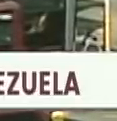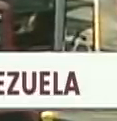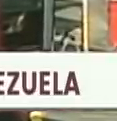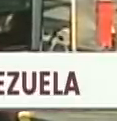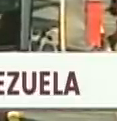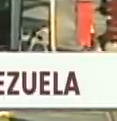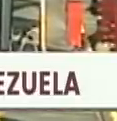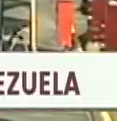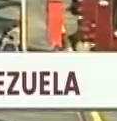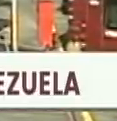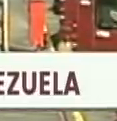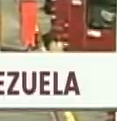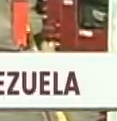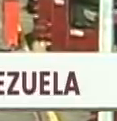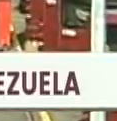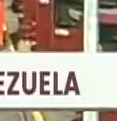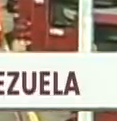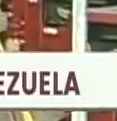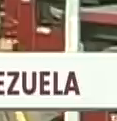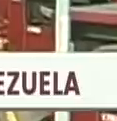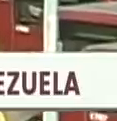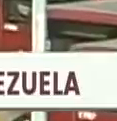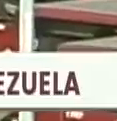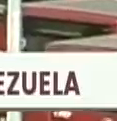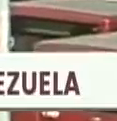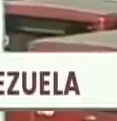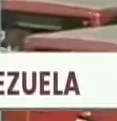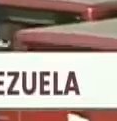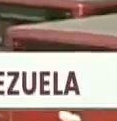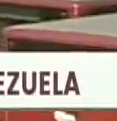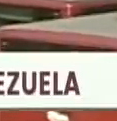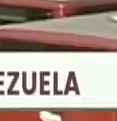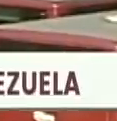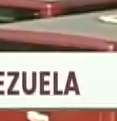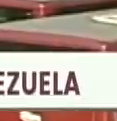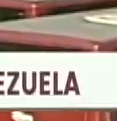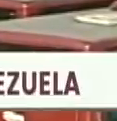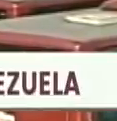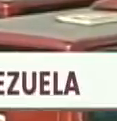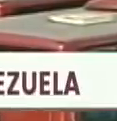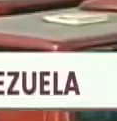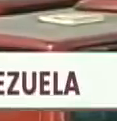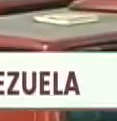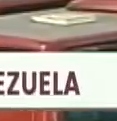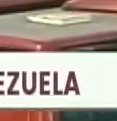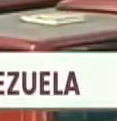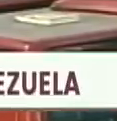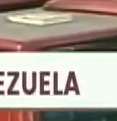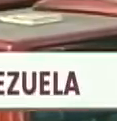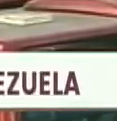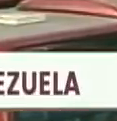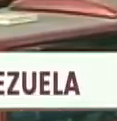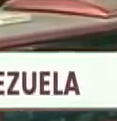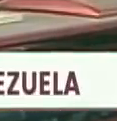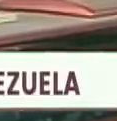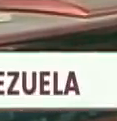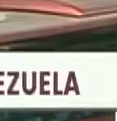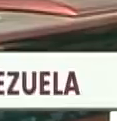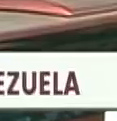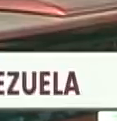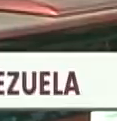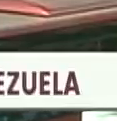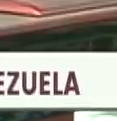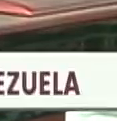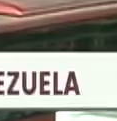además una expresión profunda de esa Venezuela que crece a través del trabajo, a través del esfuerzo y